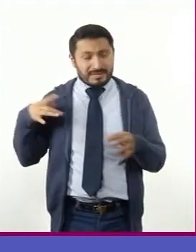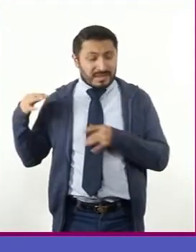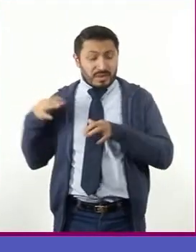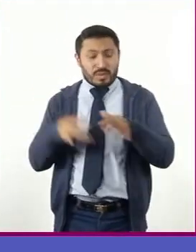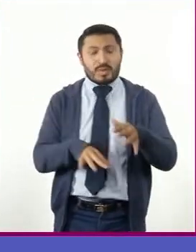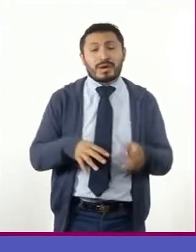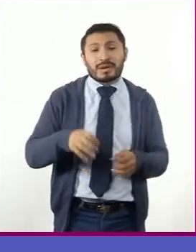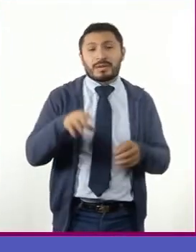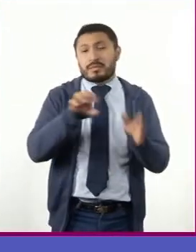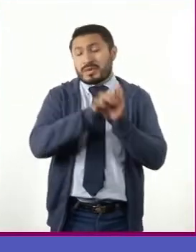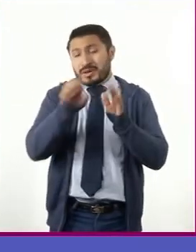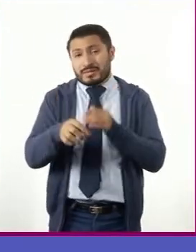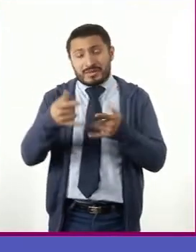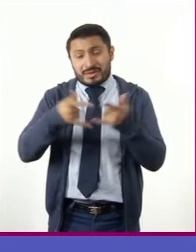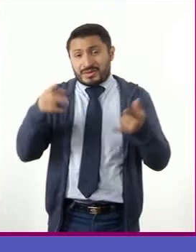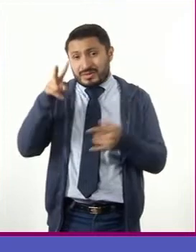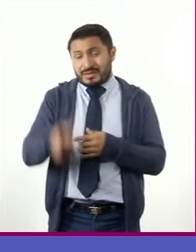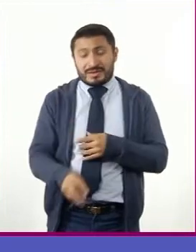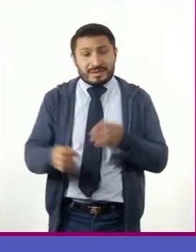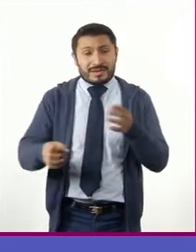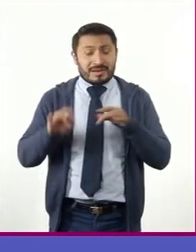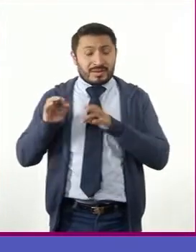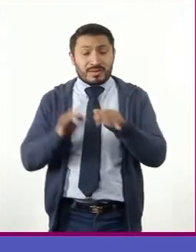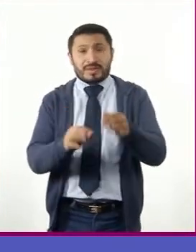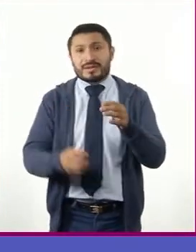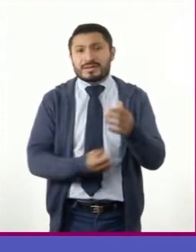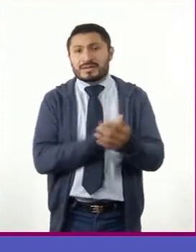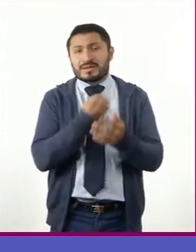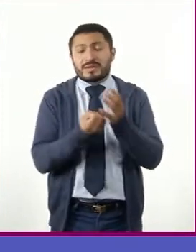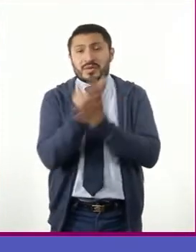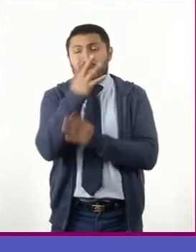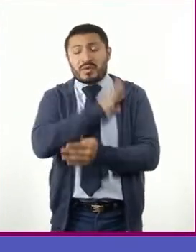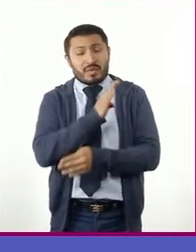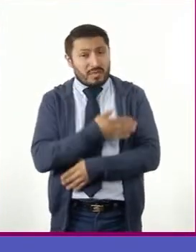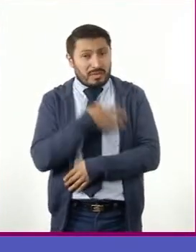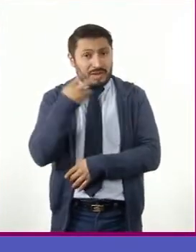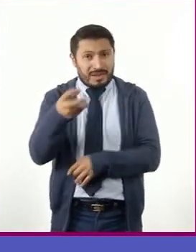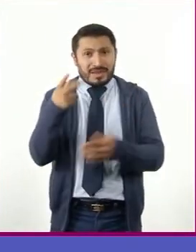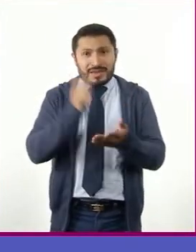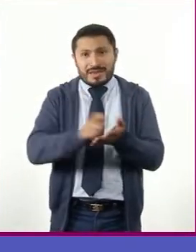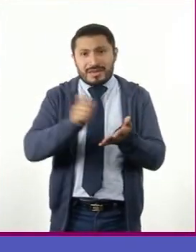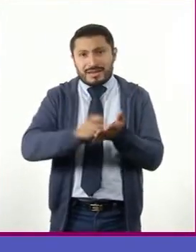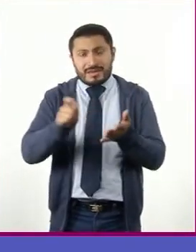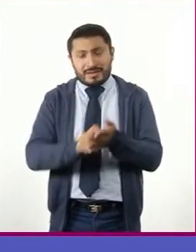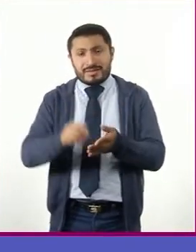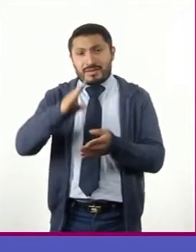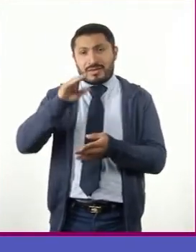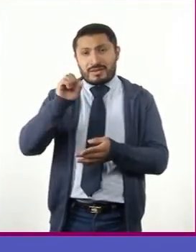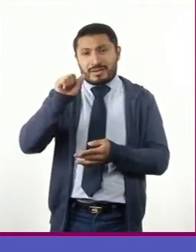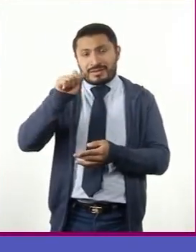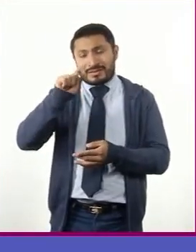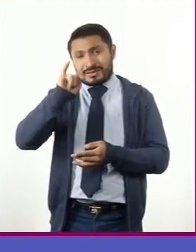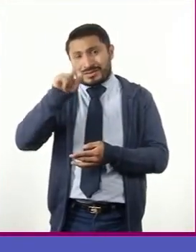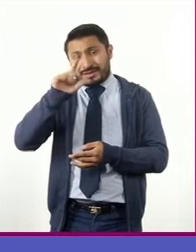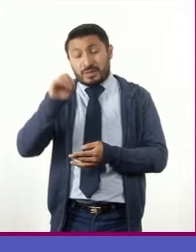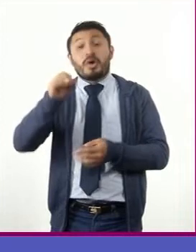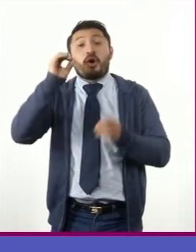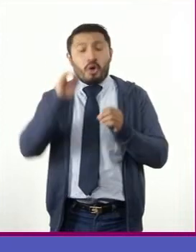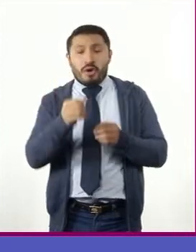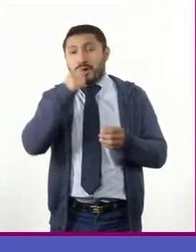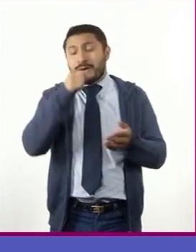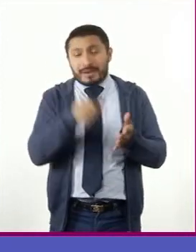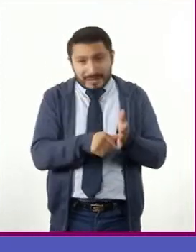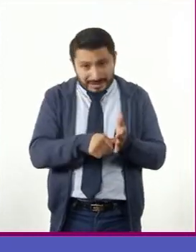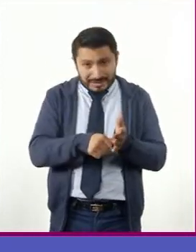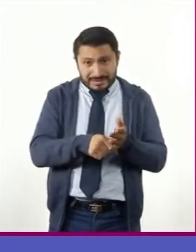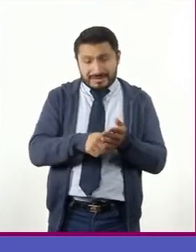en la historia verdadera de la conquista de la Nueva España, que escribió Bernal Díaz del Castillo, o en las cartas de relación de Hernán Cortés,